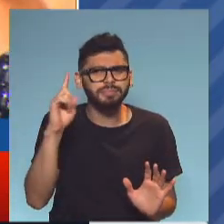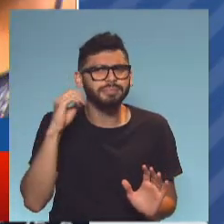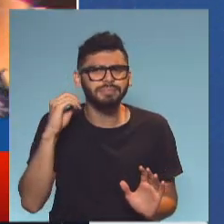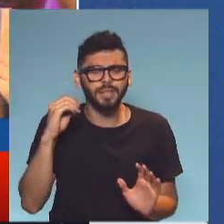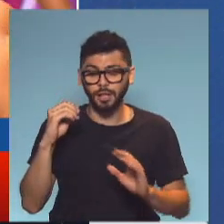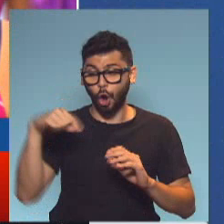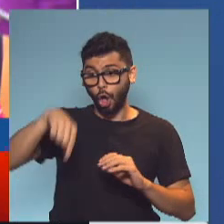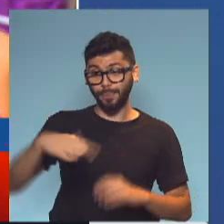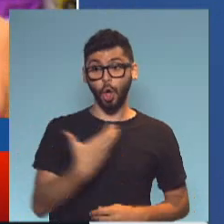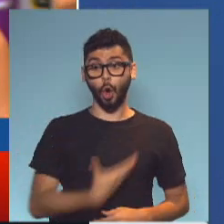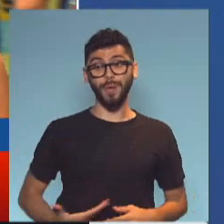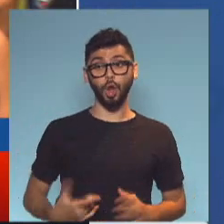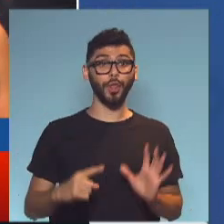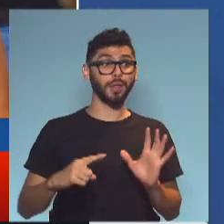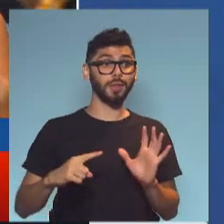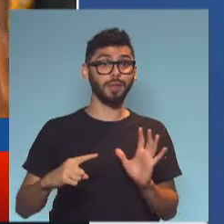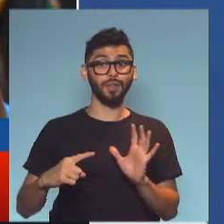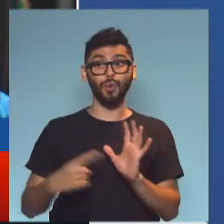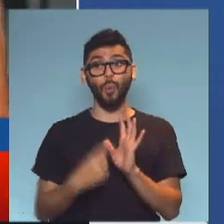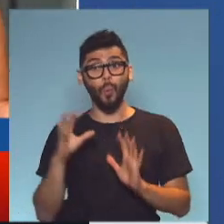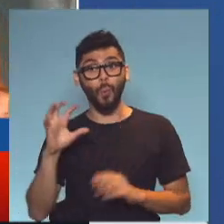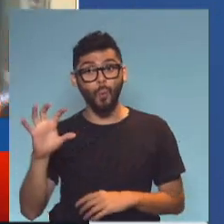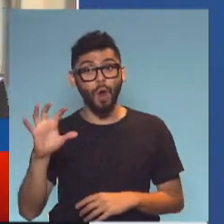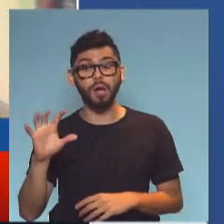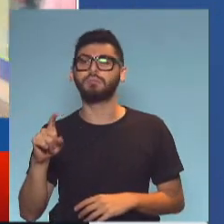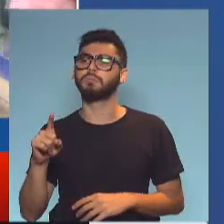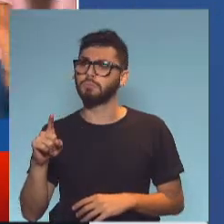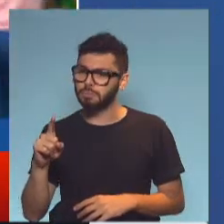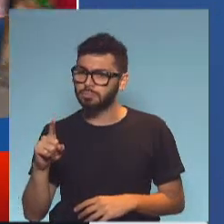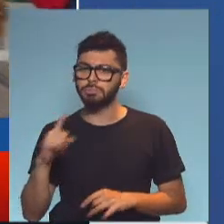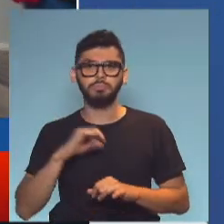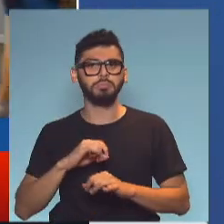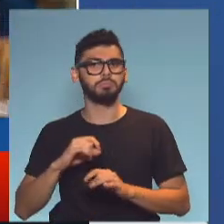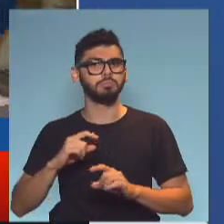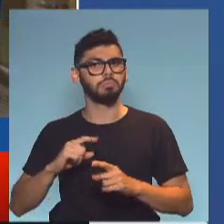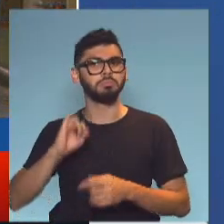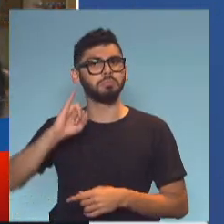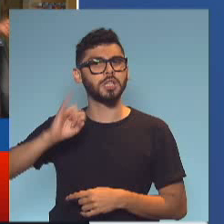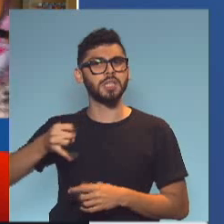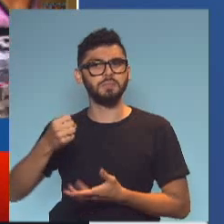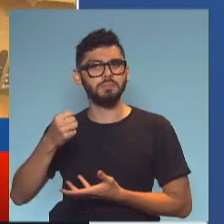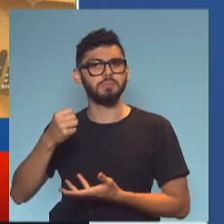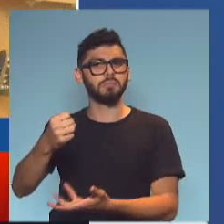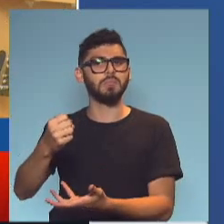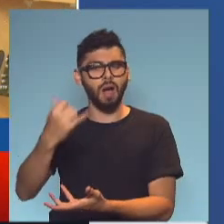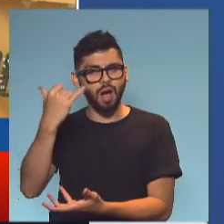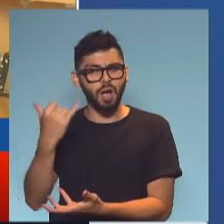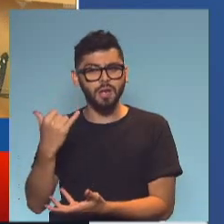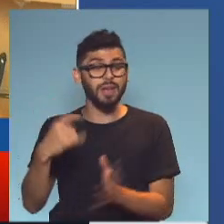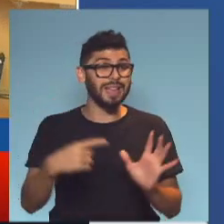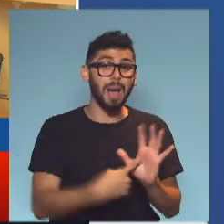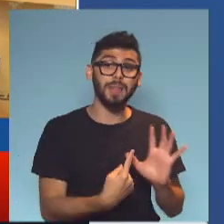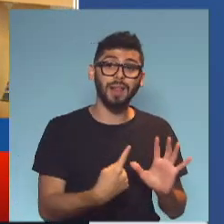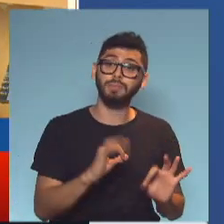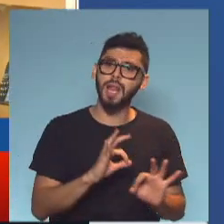el gobierno bonaerense sí anunció algún tipo de ayuda en términos financieros, algunos planes. La Ciudad de Buenos Aires ninguno. Todavía